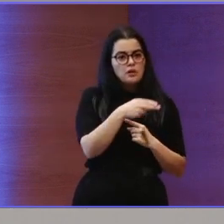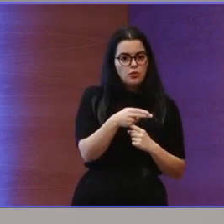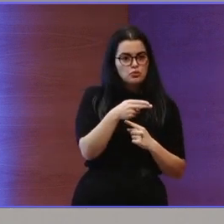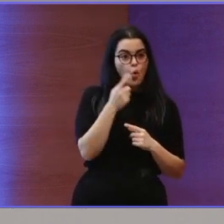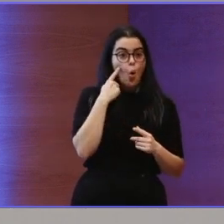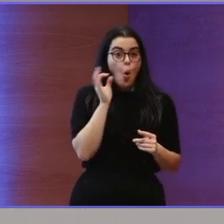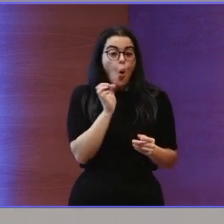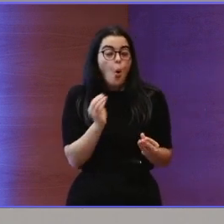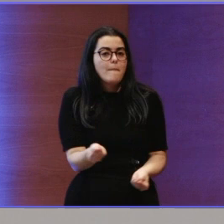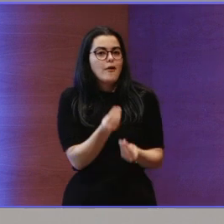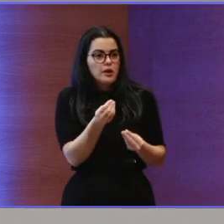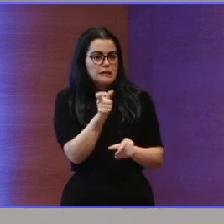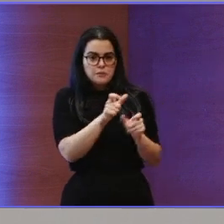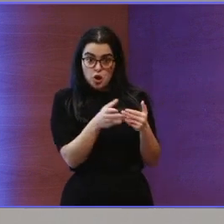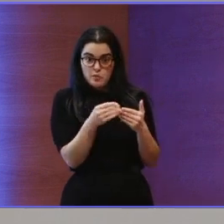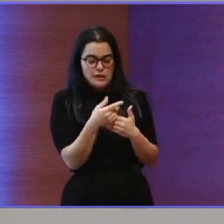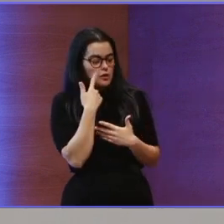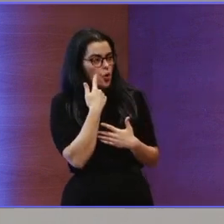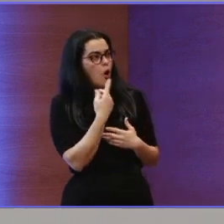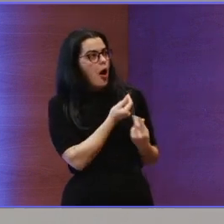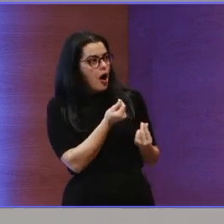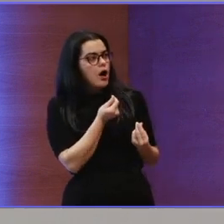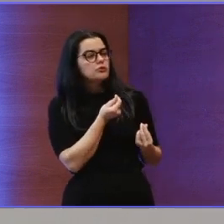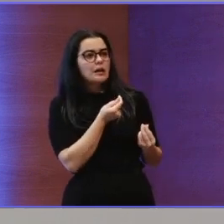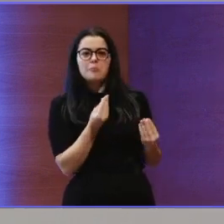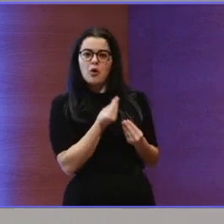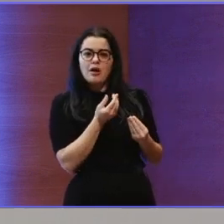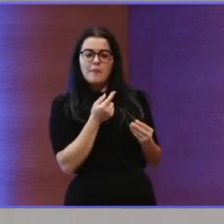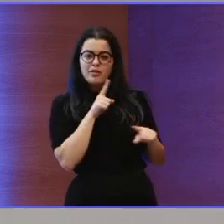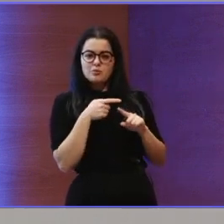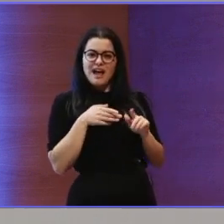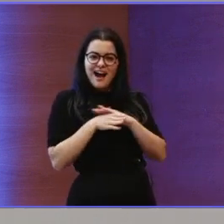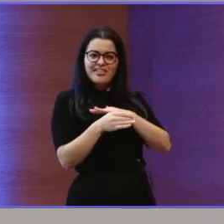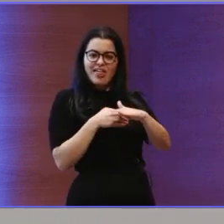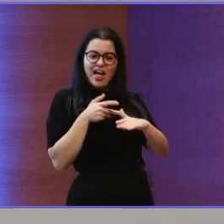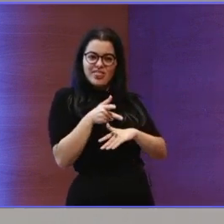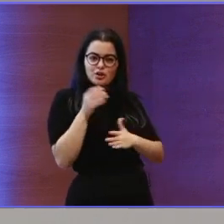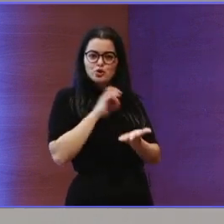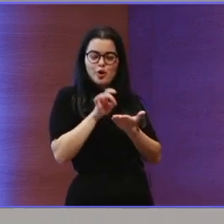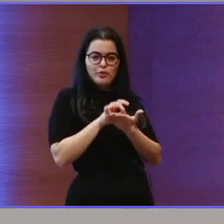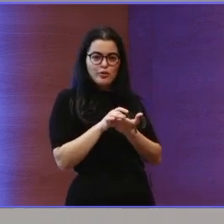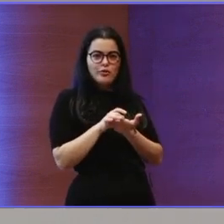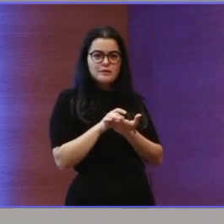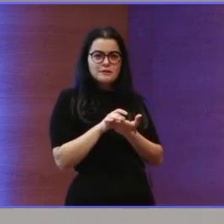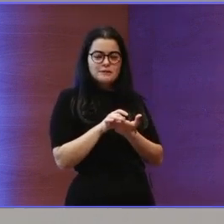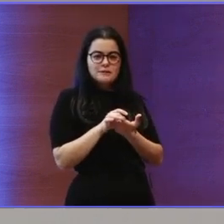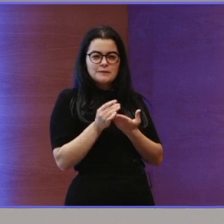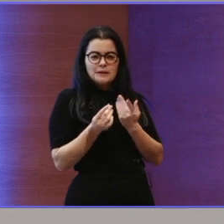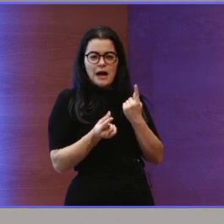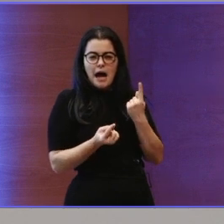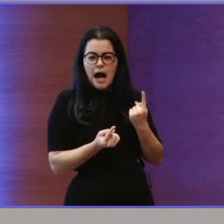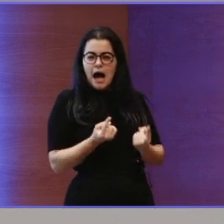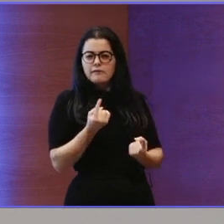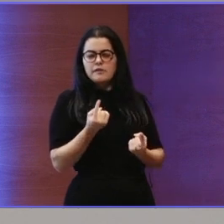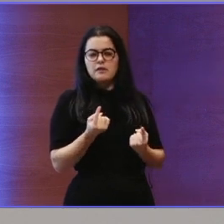percibir en la en su acceso al derecho al servicio Eh pues a veces hay cierto astillo no de de